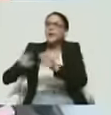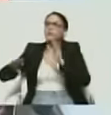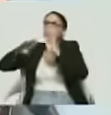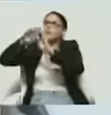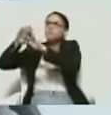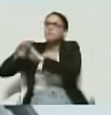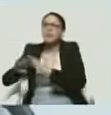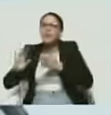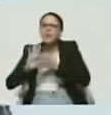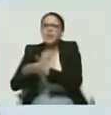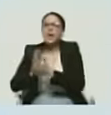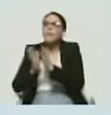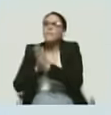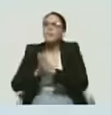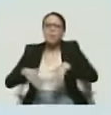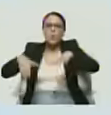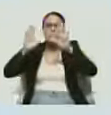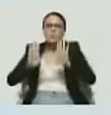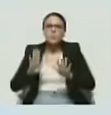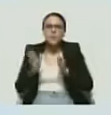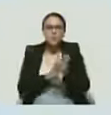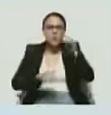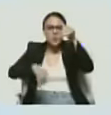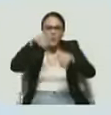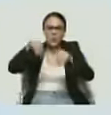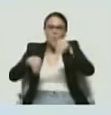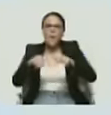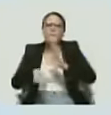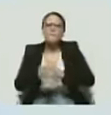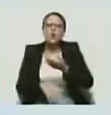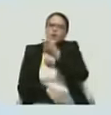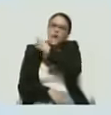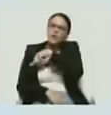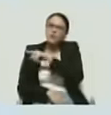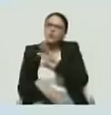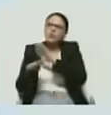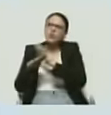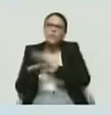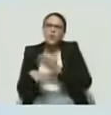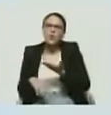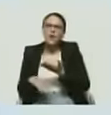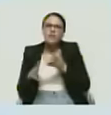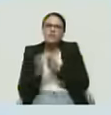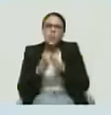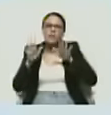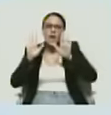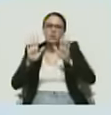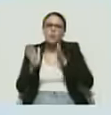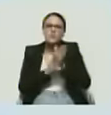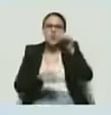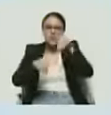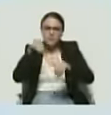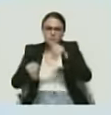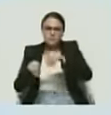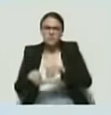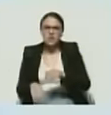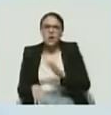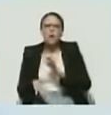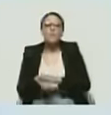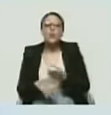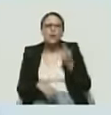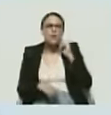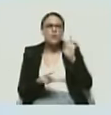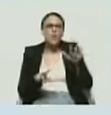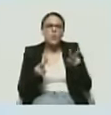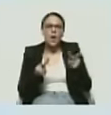juicio de quien, del solicitante, no darse la el panorama, esto debido